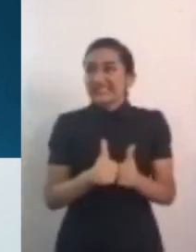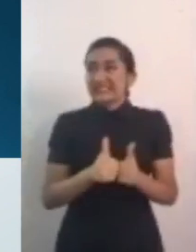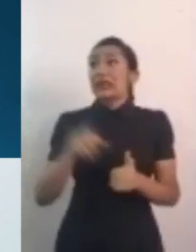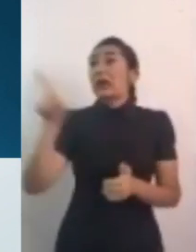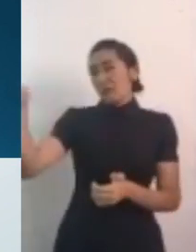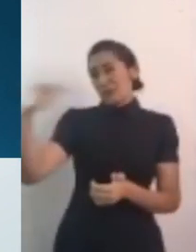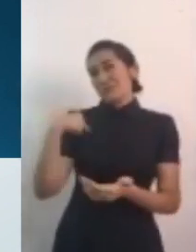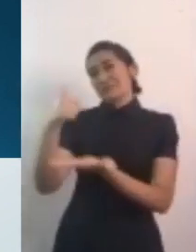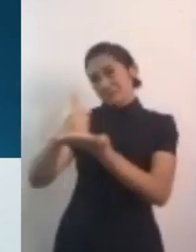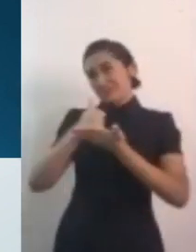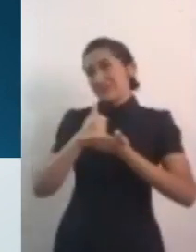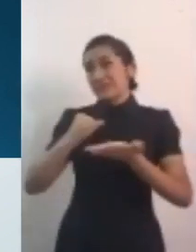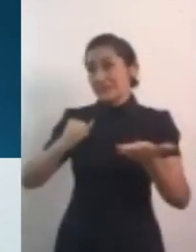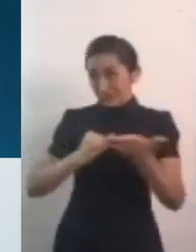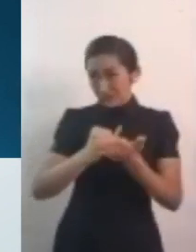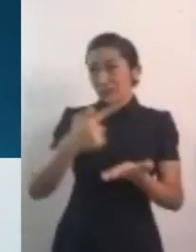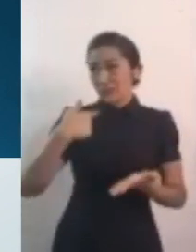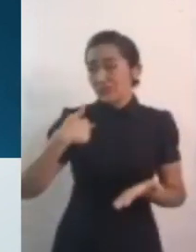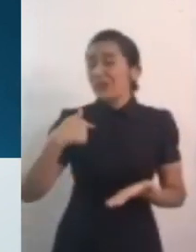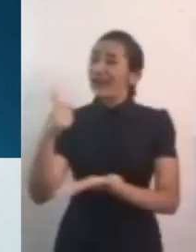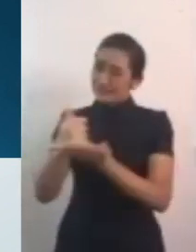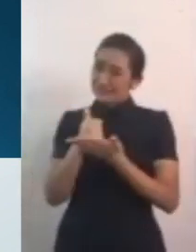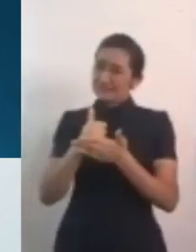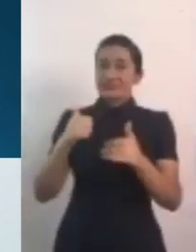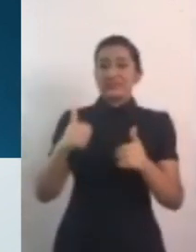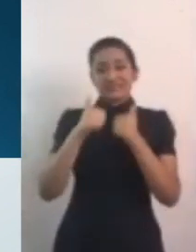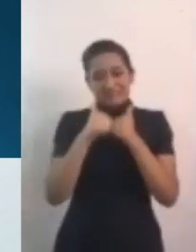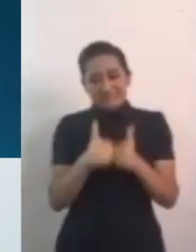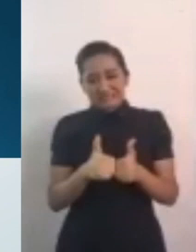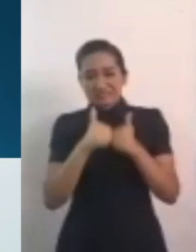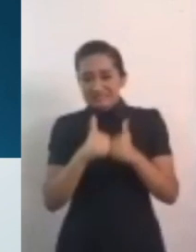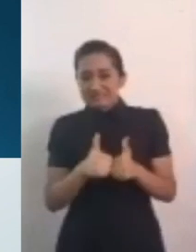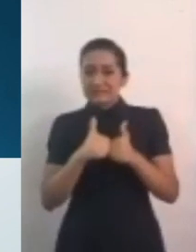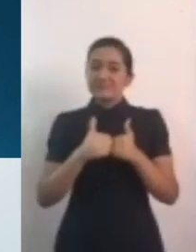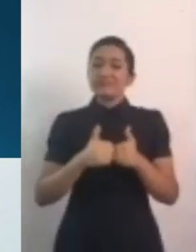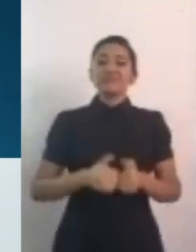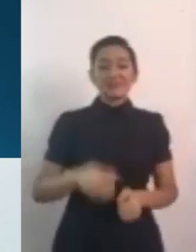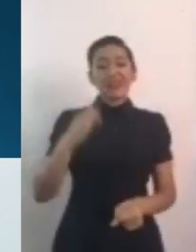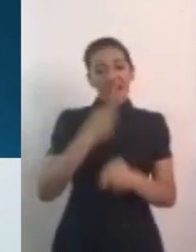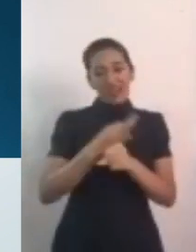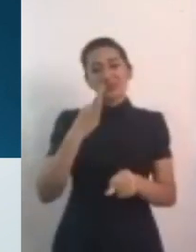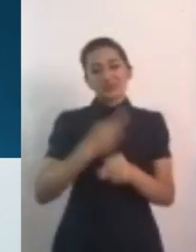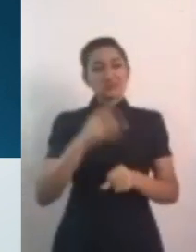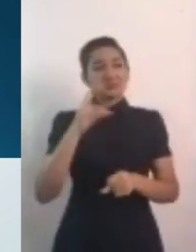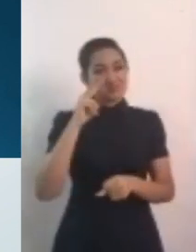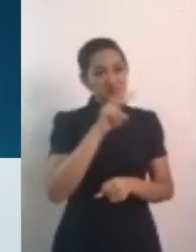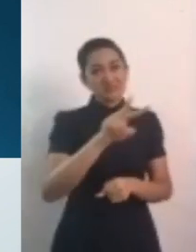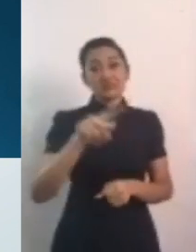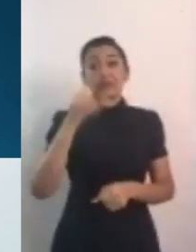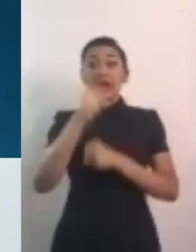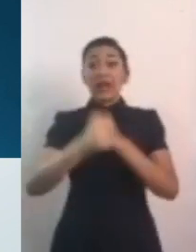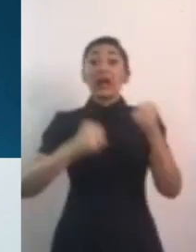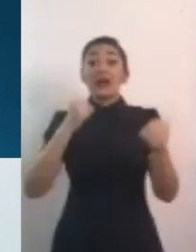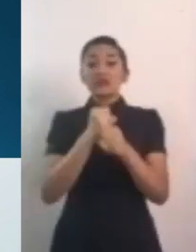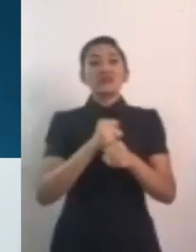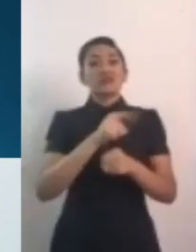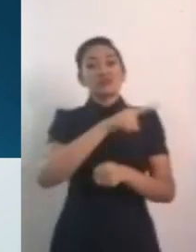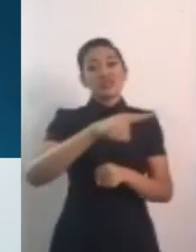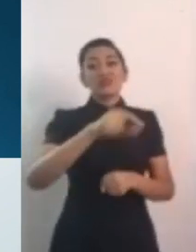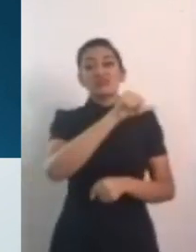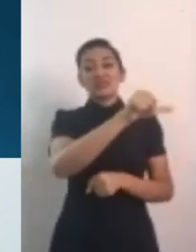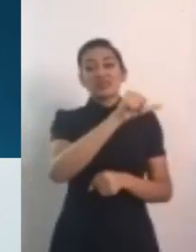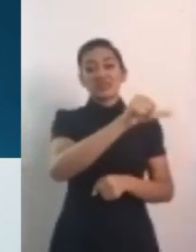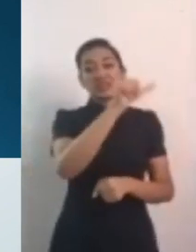a tomar decisiones. Esto se ha visto recientemente este año, sobre todo en jóvenes entre los 16 y